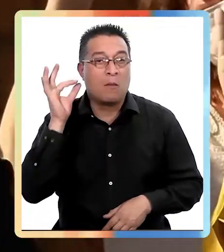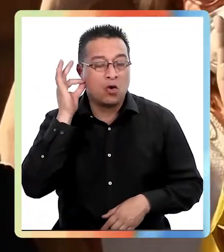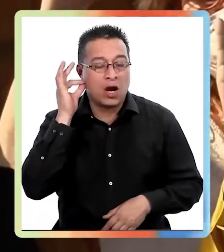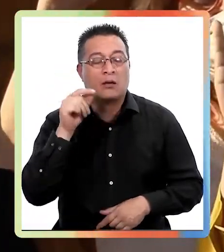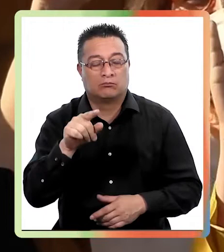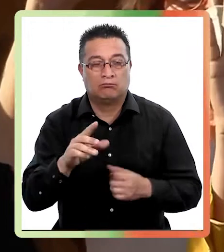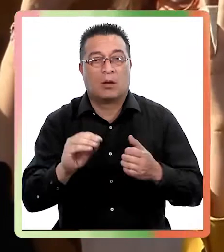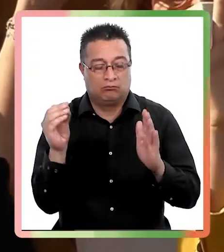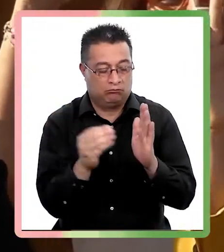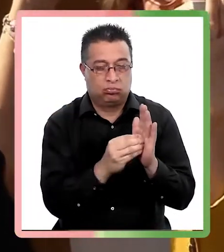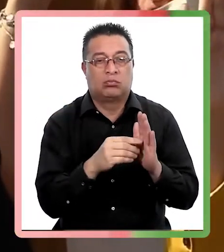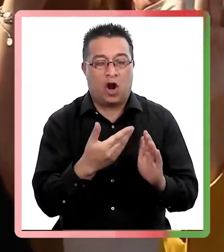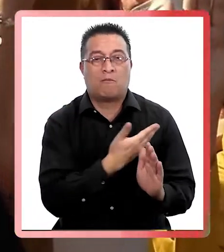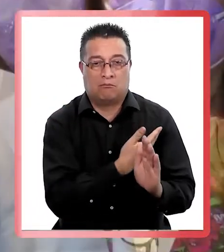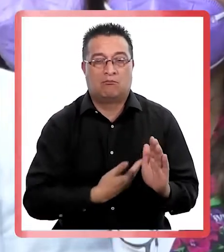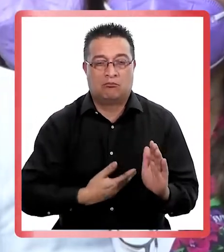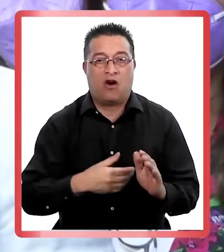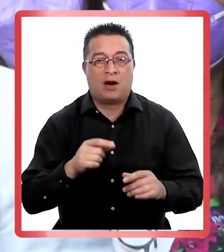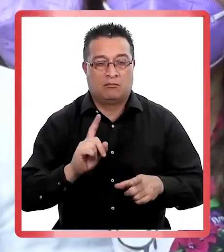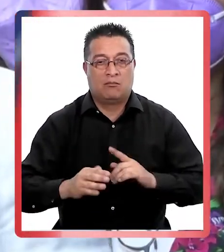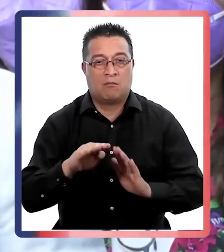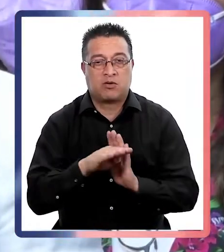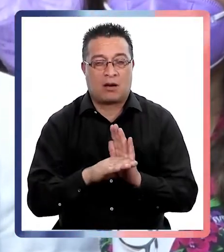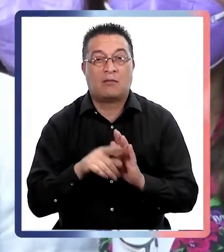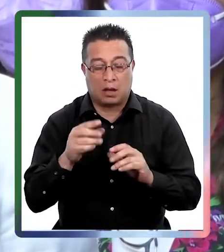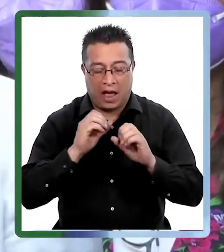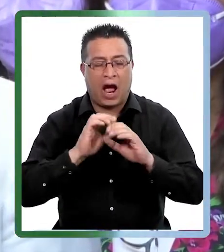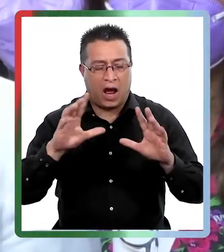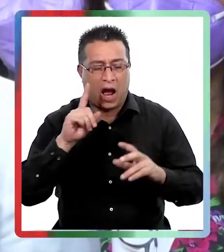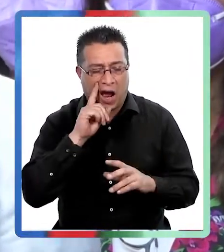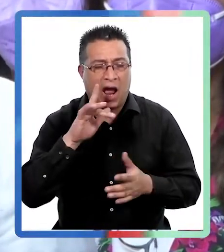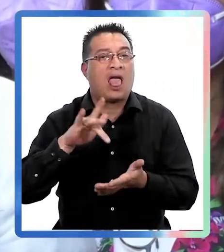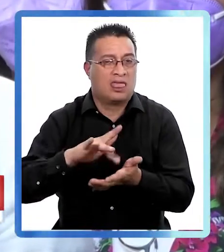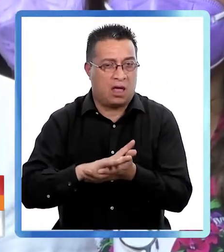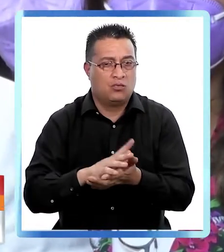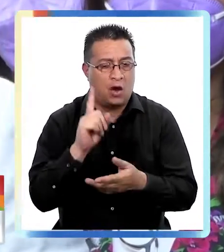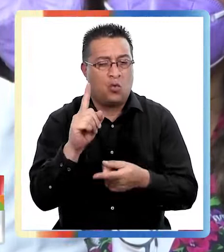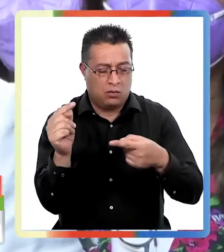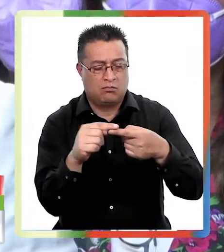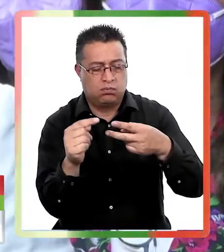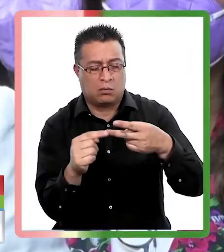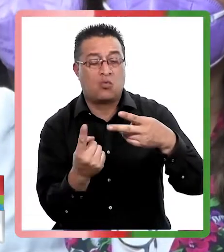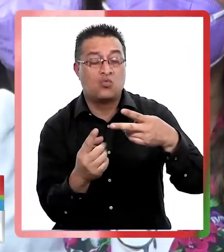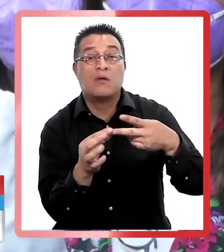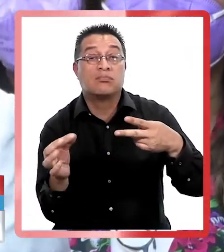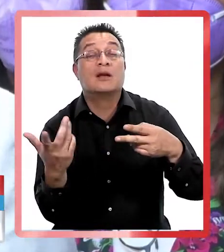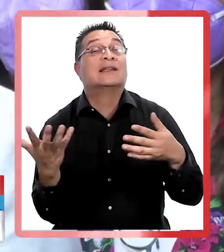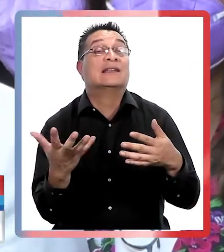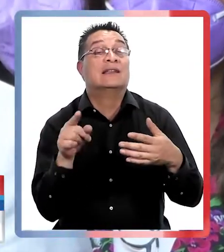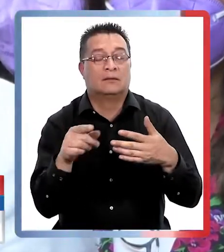en la base de su programa de gobierno. Conocemos que hay claras deudas y una de ellas es la que hemos vivido muchas